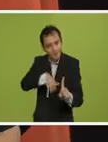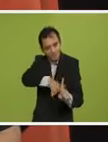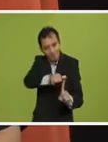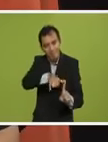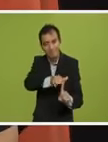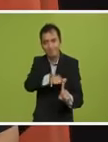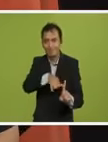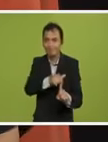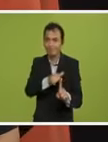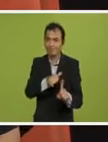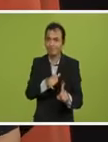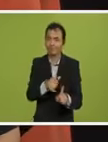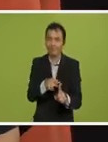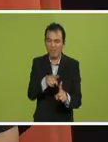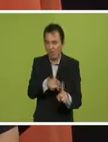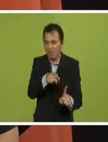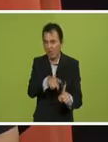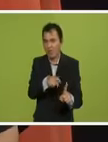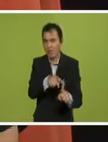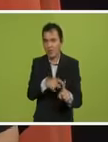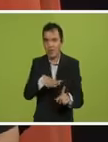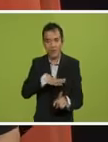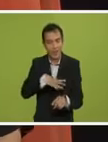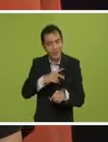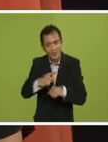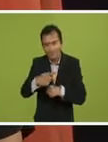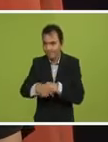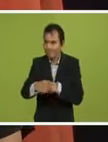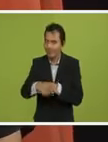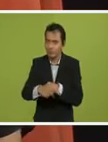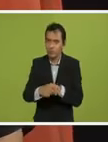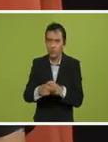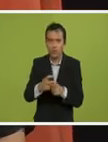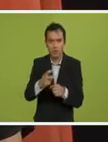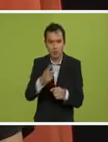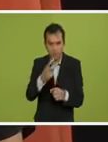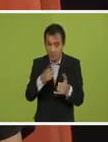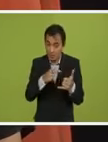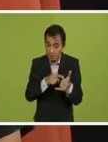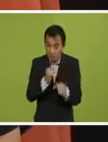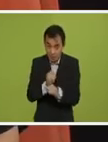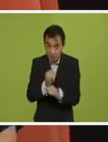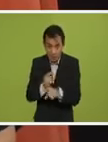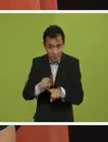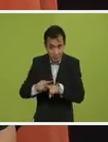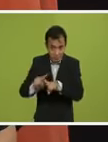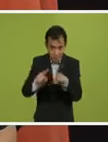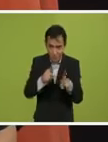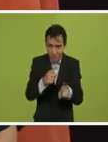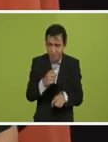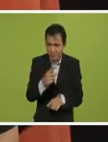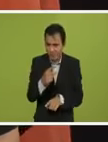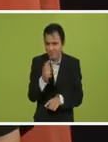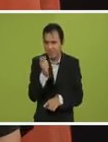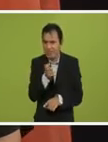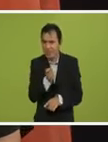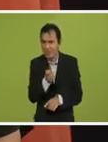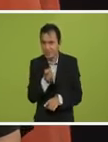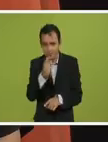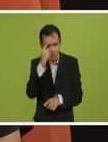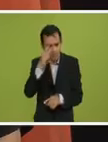ejerza grooming, donde corramos un riesgo. Las redes sociales deberían ser para compartir lo mejor de nosotros, para